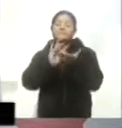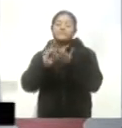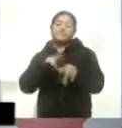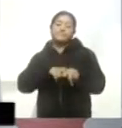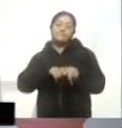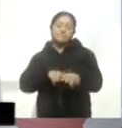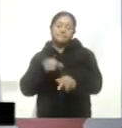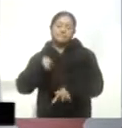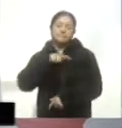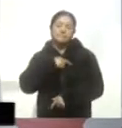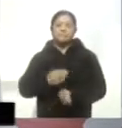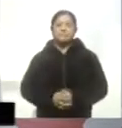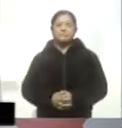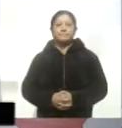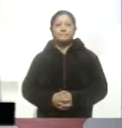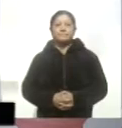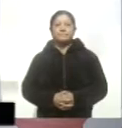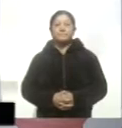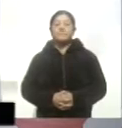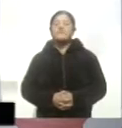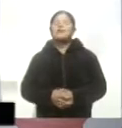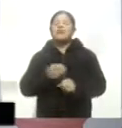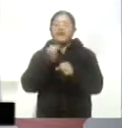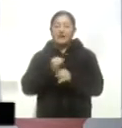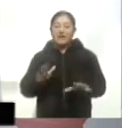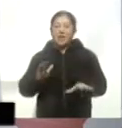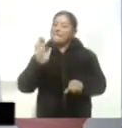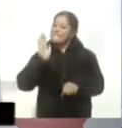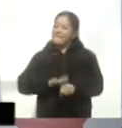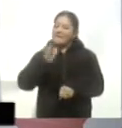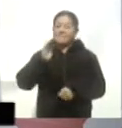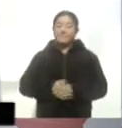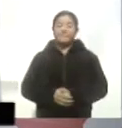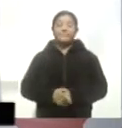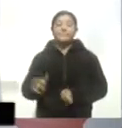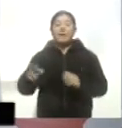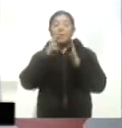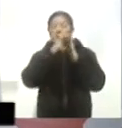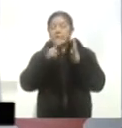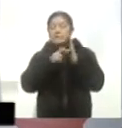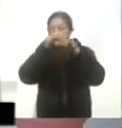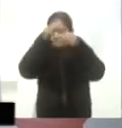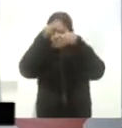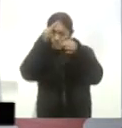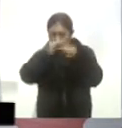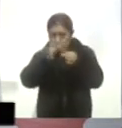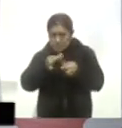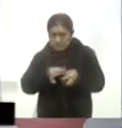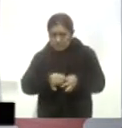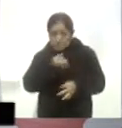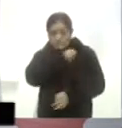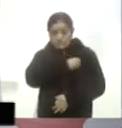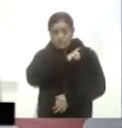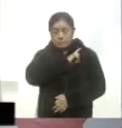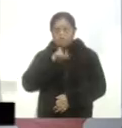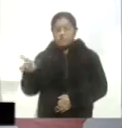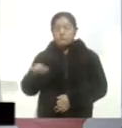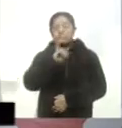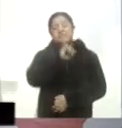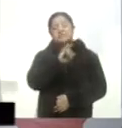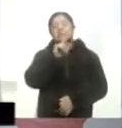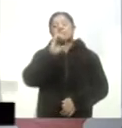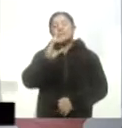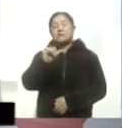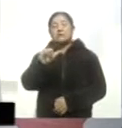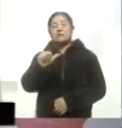continuar con nosotros. Seguimos con más información. Bajo estrictas medidas de higiene y salud, el Instituto de Acceso a la Información